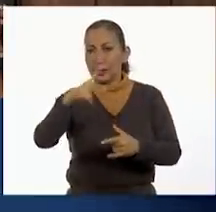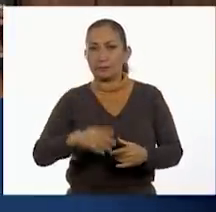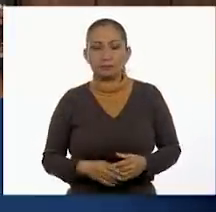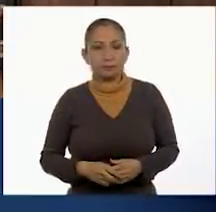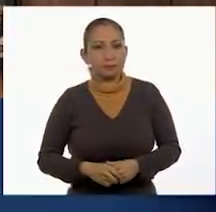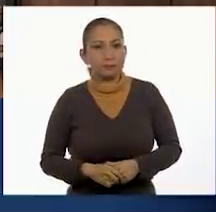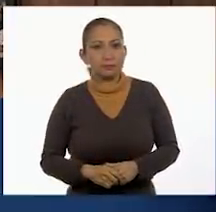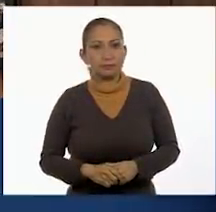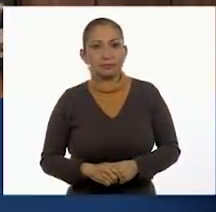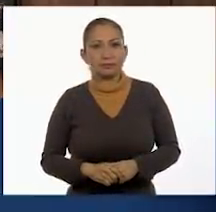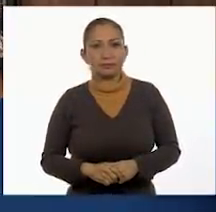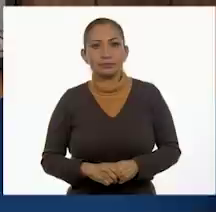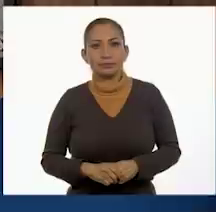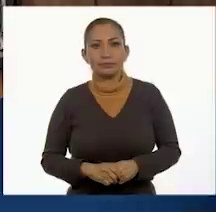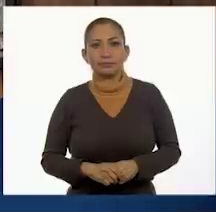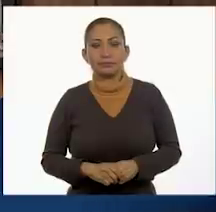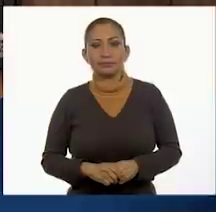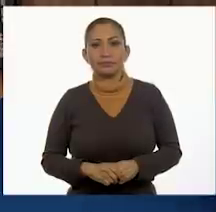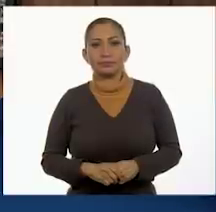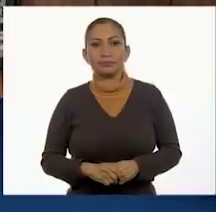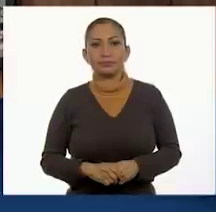México.